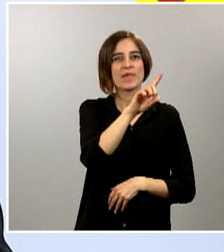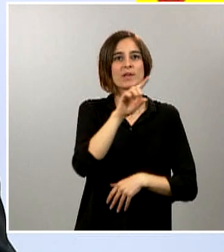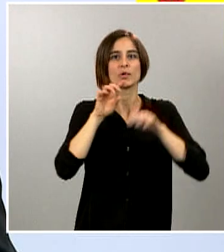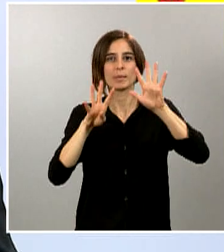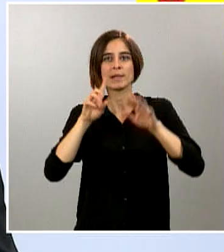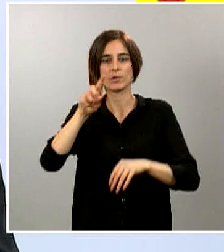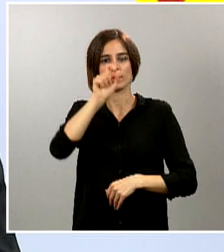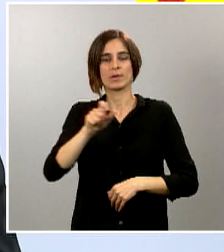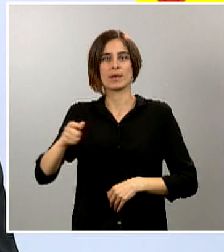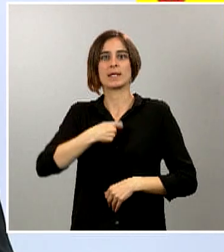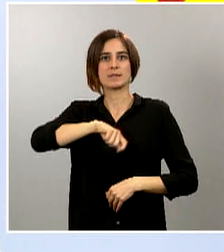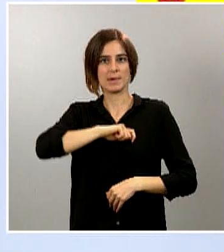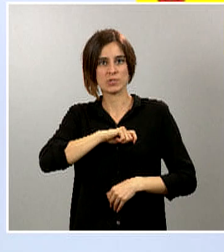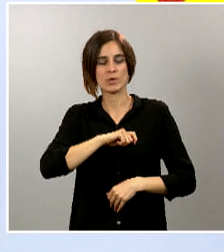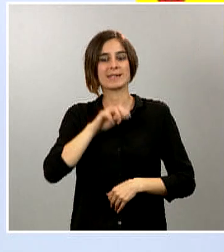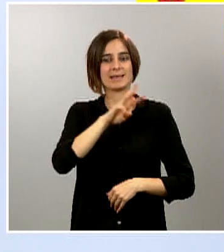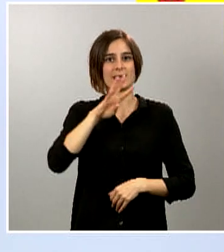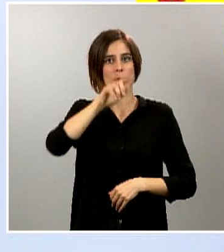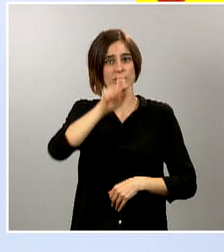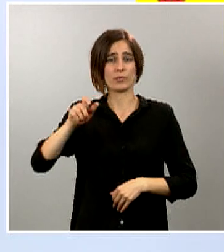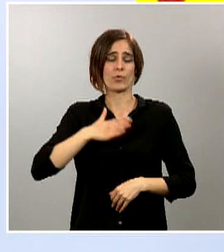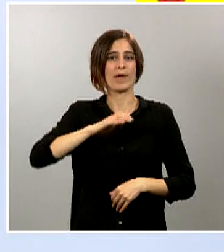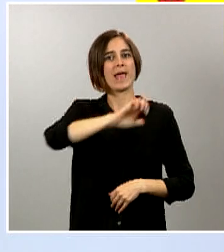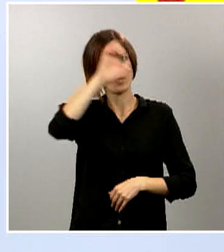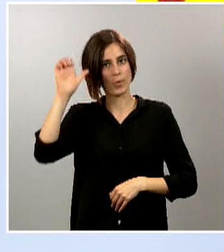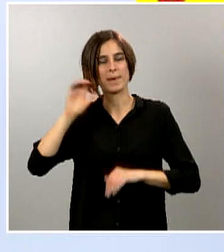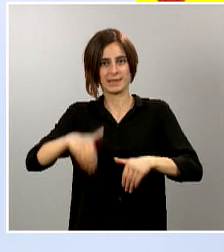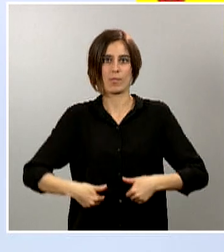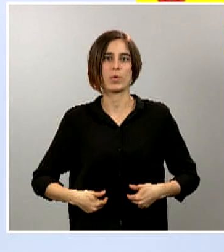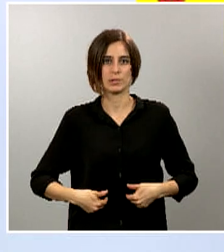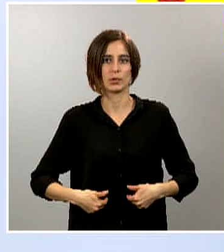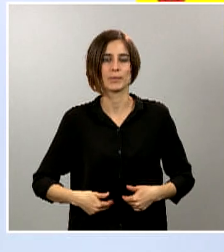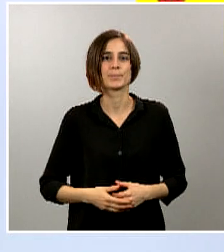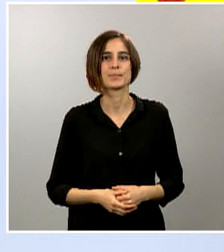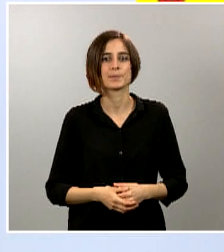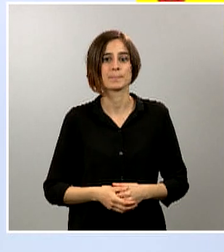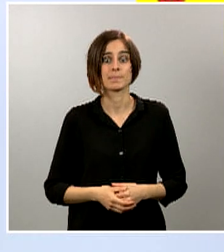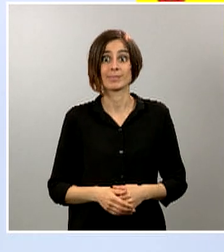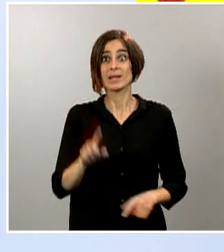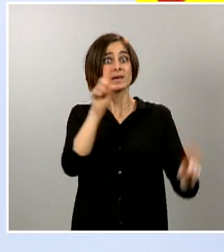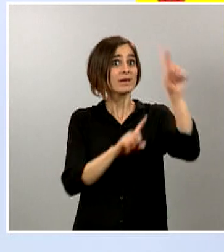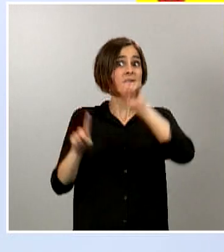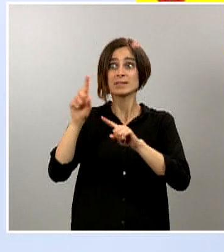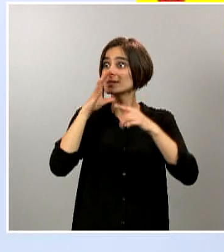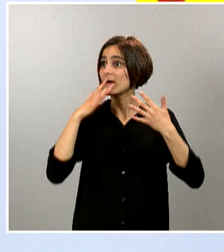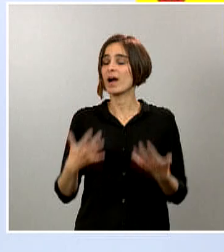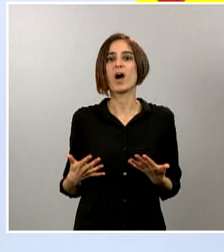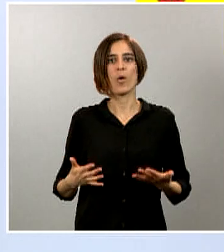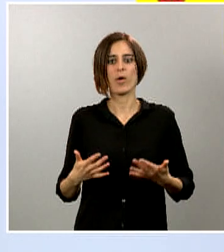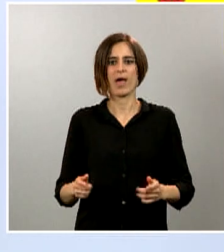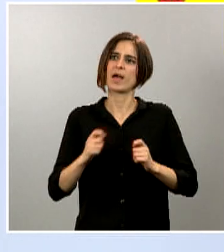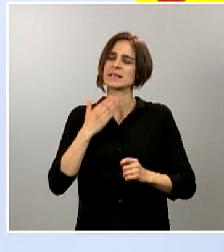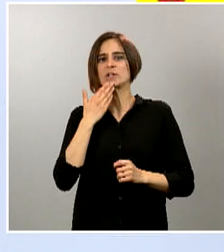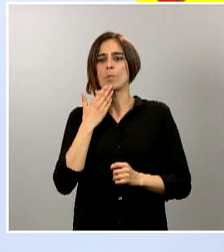y 34 europeos. Esta crisis nos está poniendo a prueba como país, como sociedad y